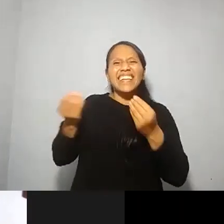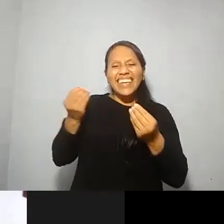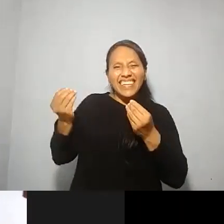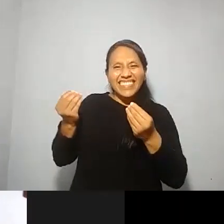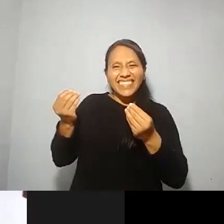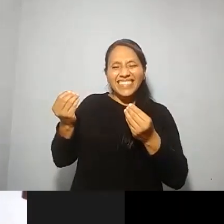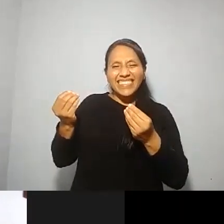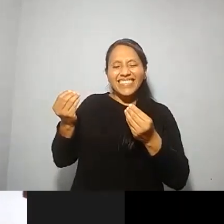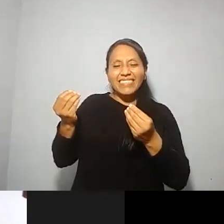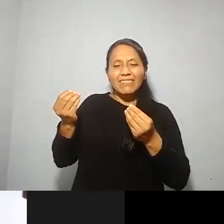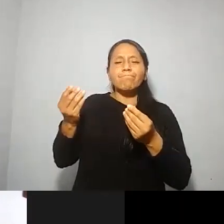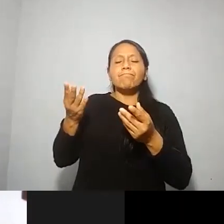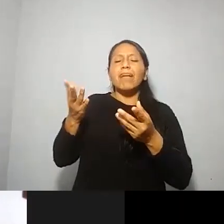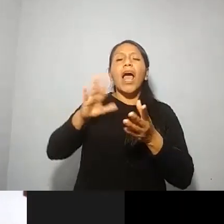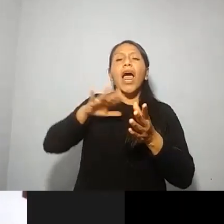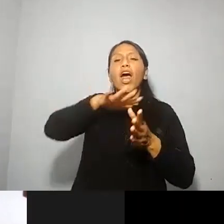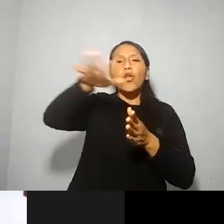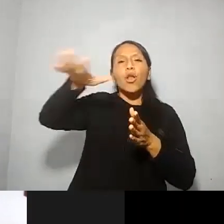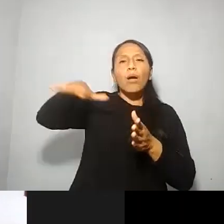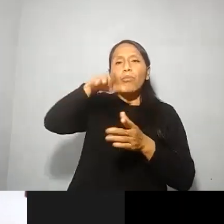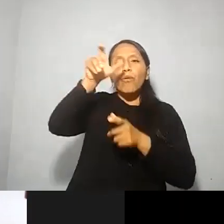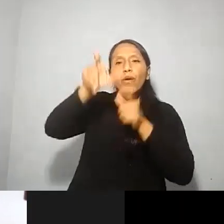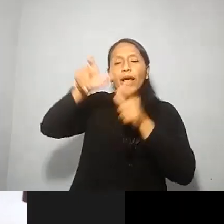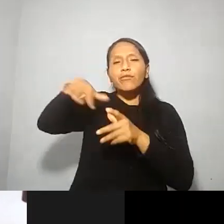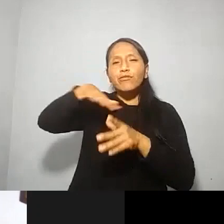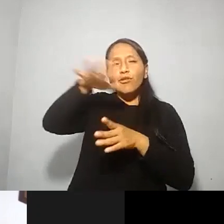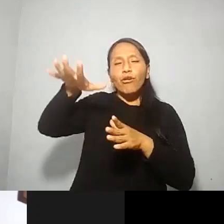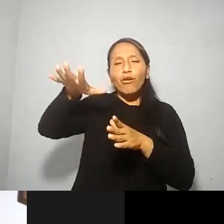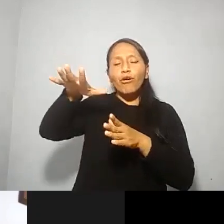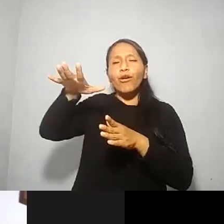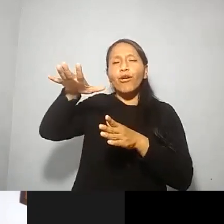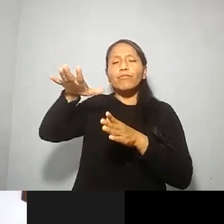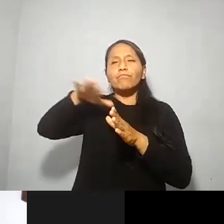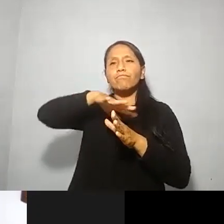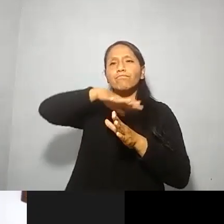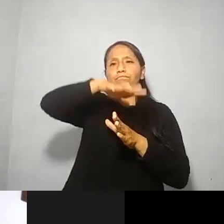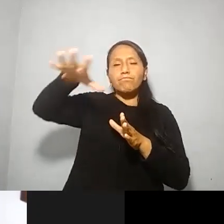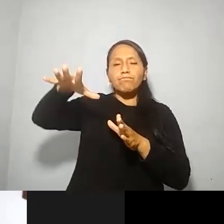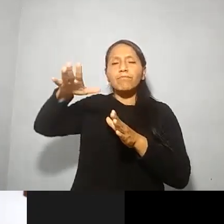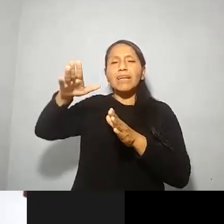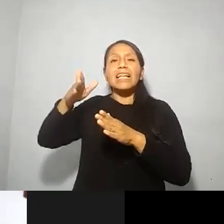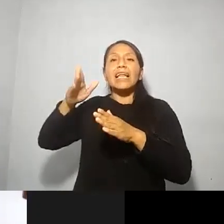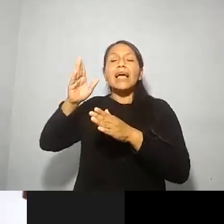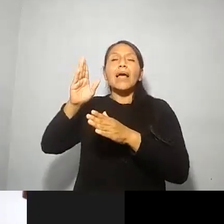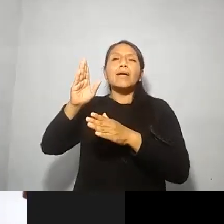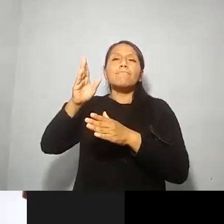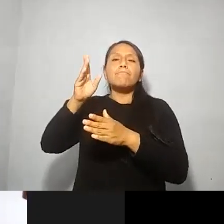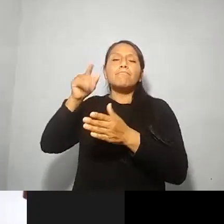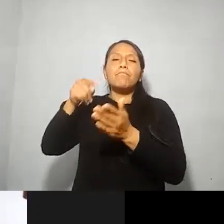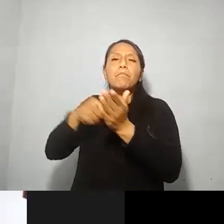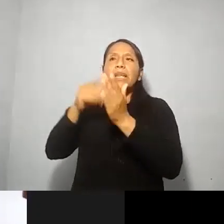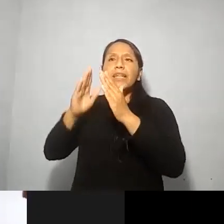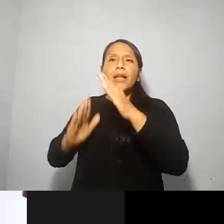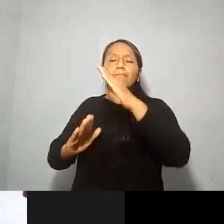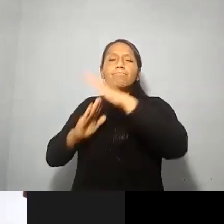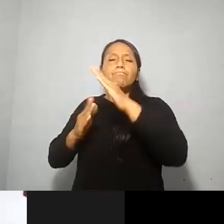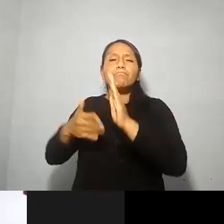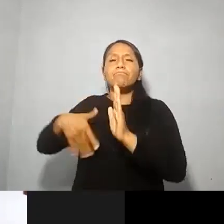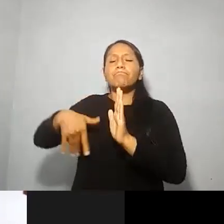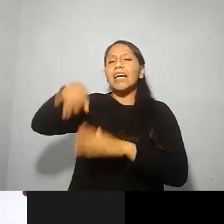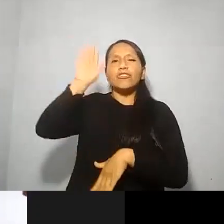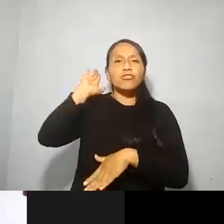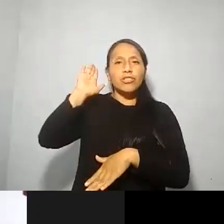a toda la población y en la parte central está la mayoría, es decir, sería